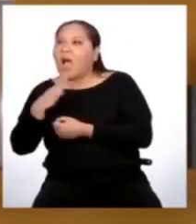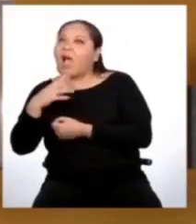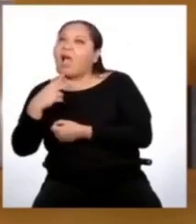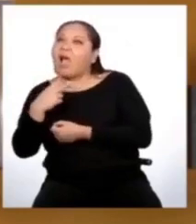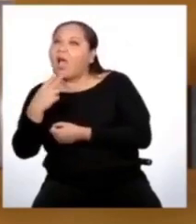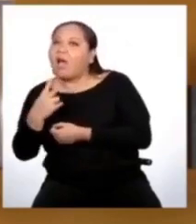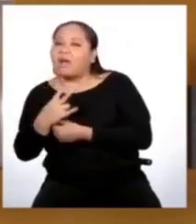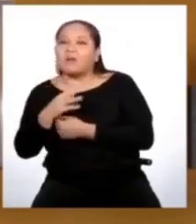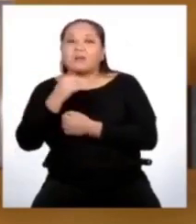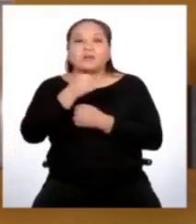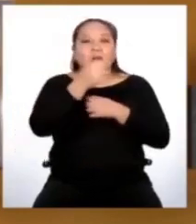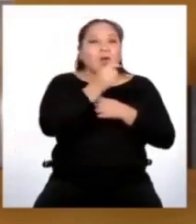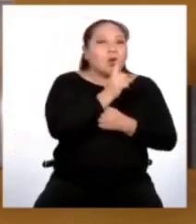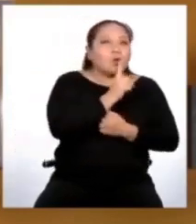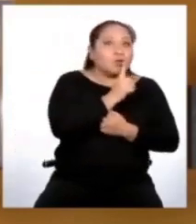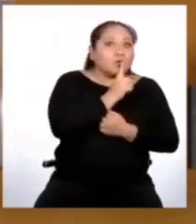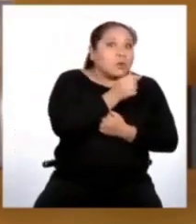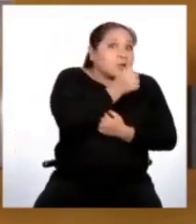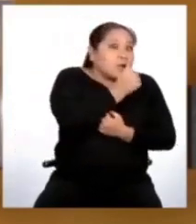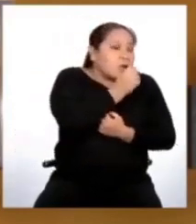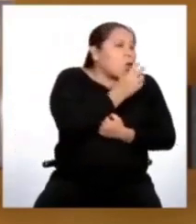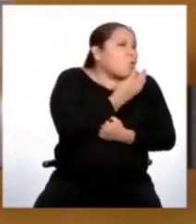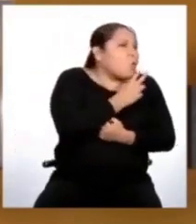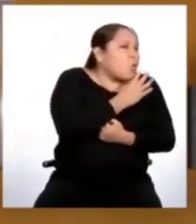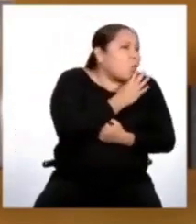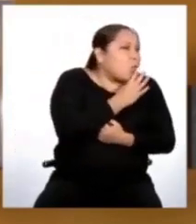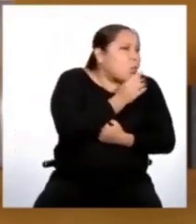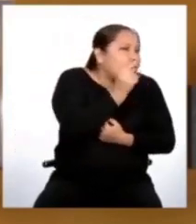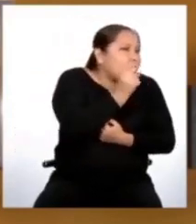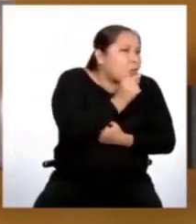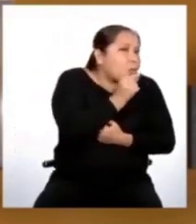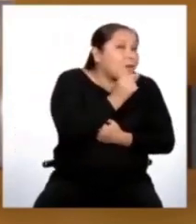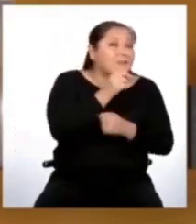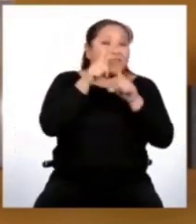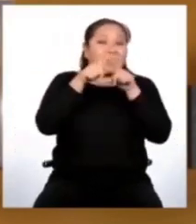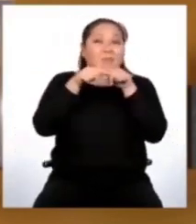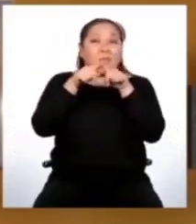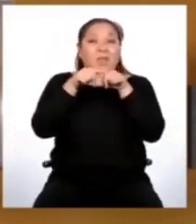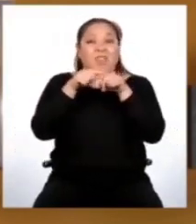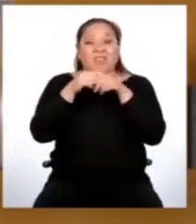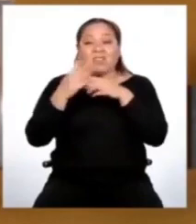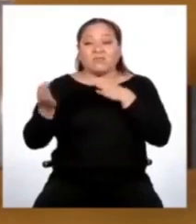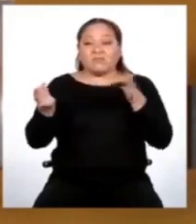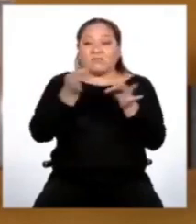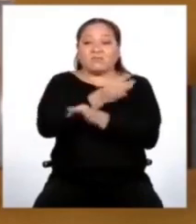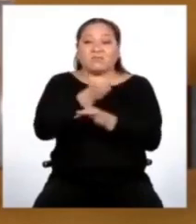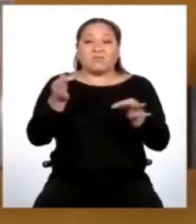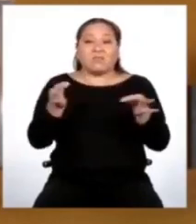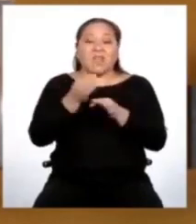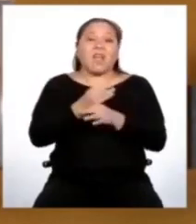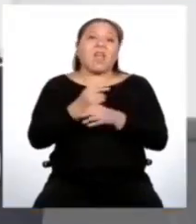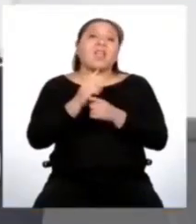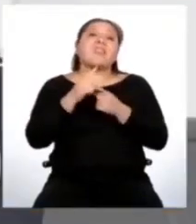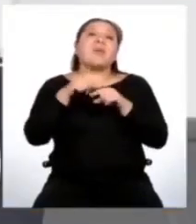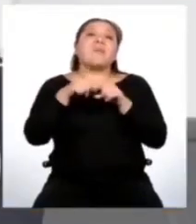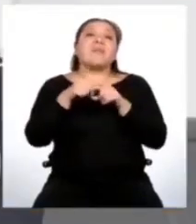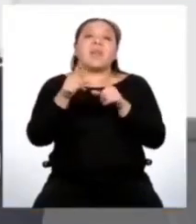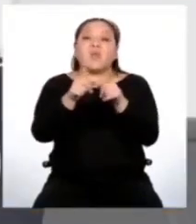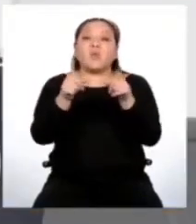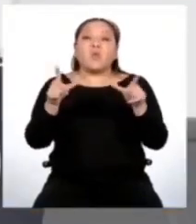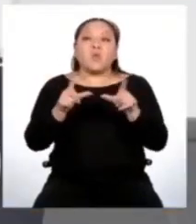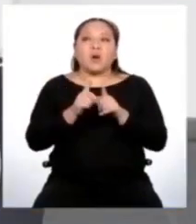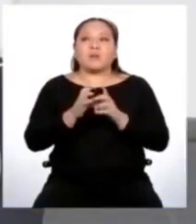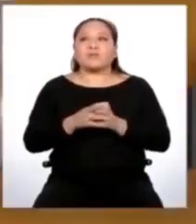oído. Todos ustedes deberán regular la intensidad de su voz, de acuerdo con el lugar donde se realiza la interacción. ¿Y sobre